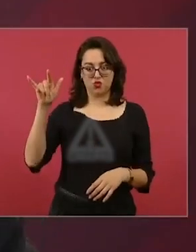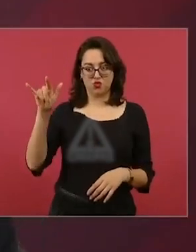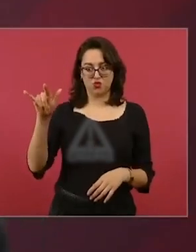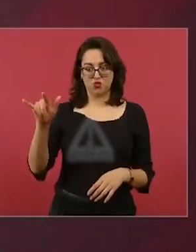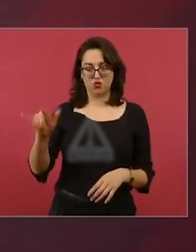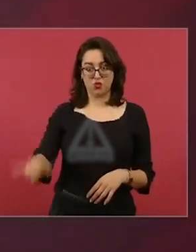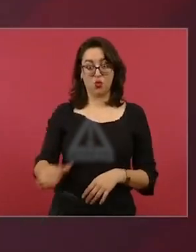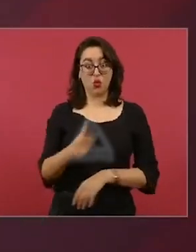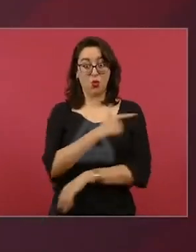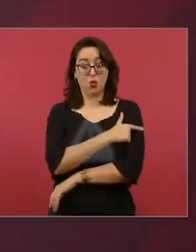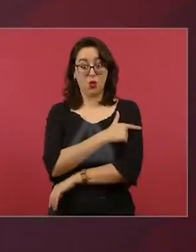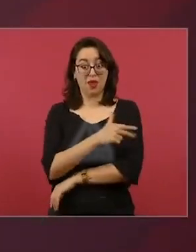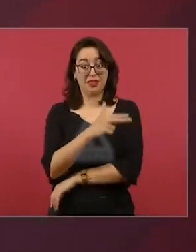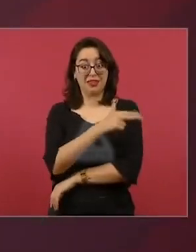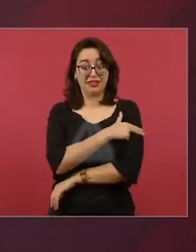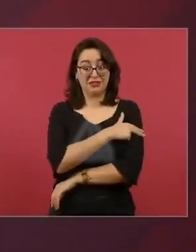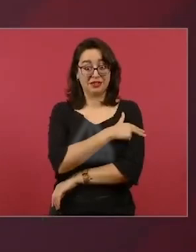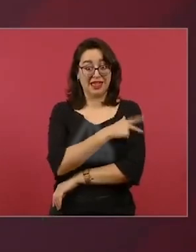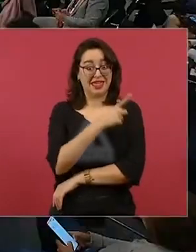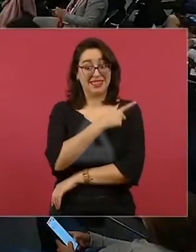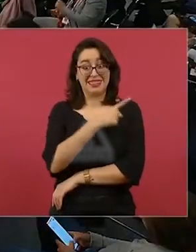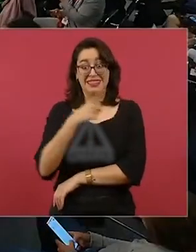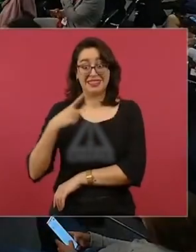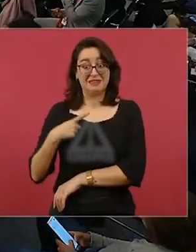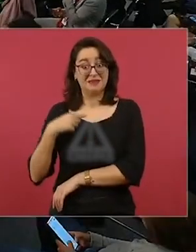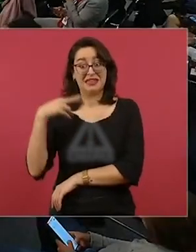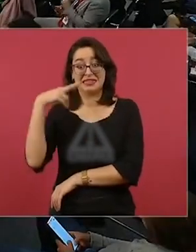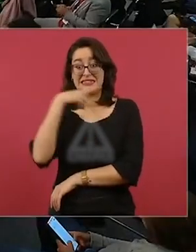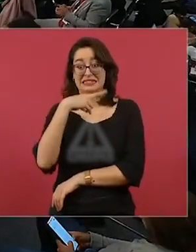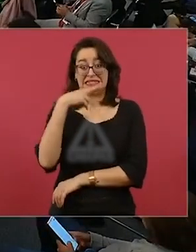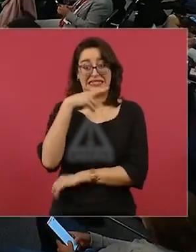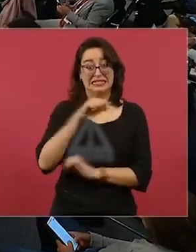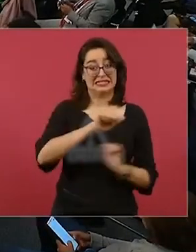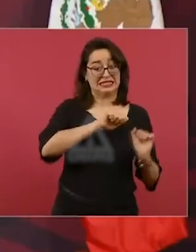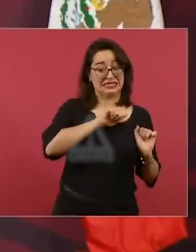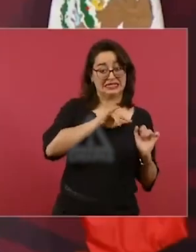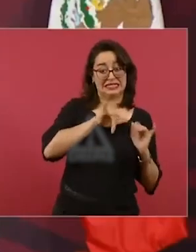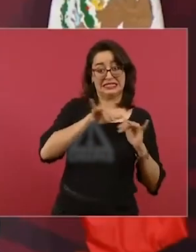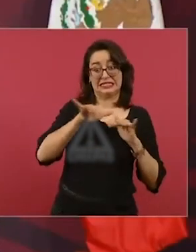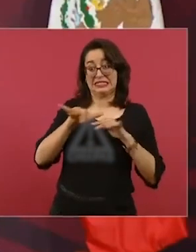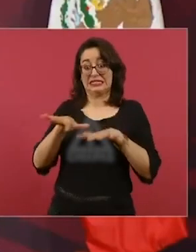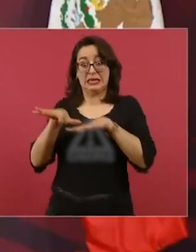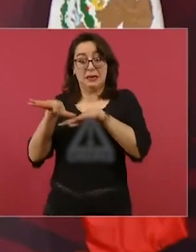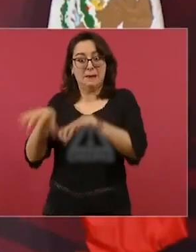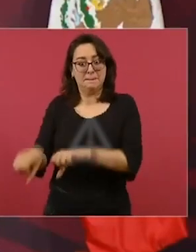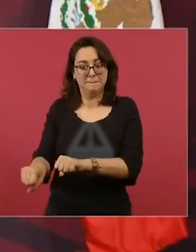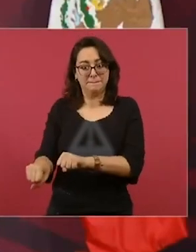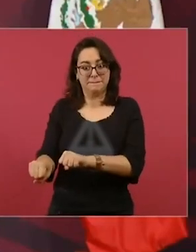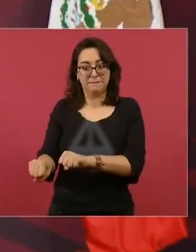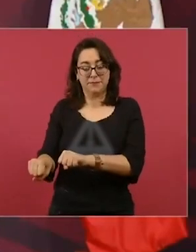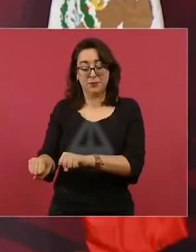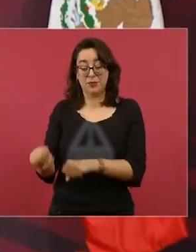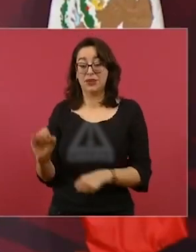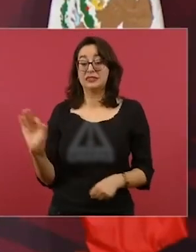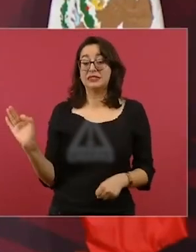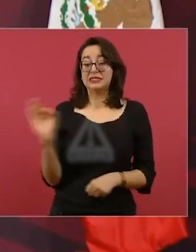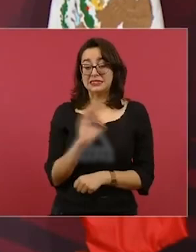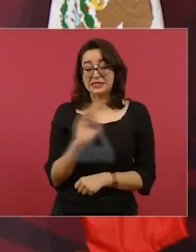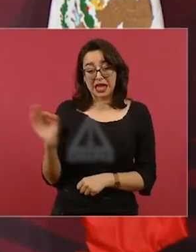lo contrario no permiten en algunas comunidades el que se lleve a